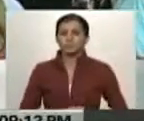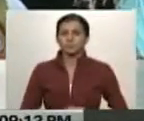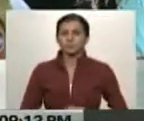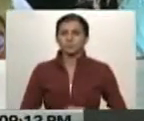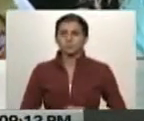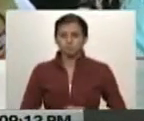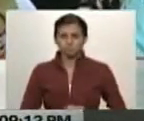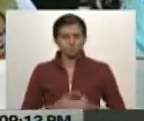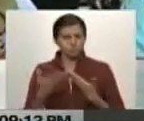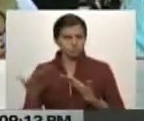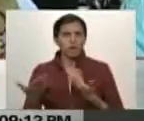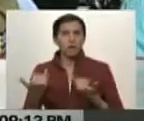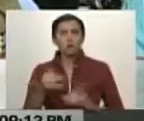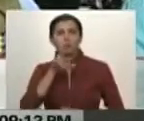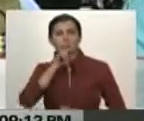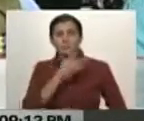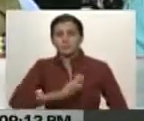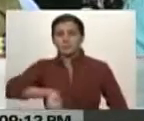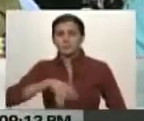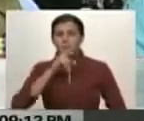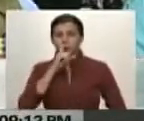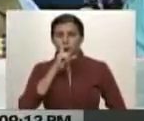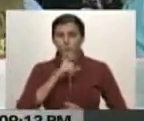vamos a escuchar al jefe del estado venezolano